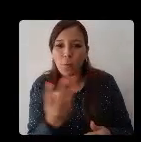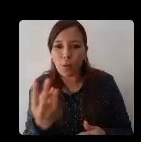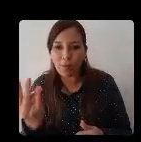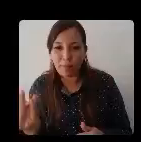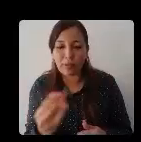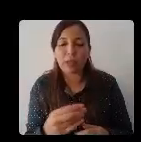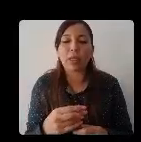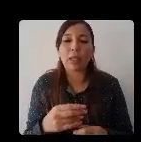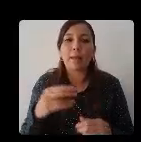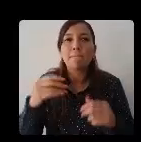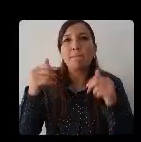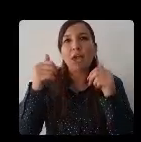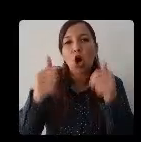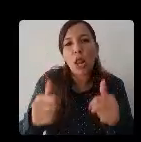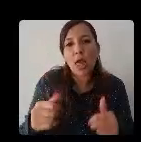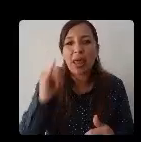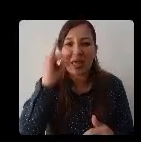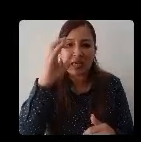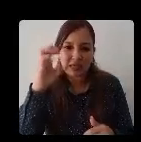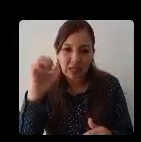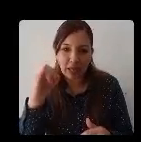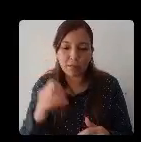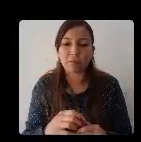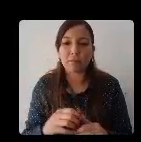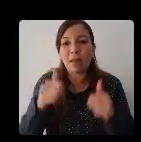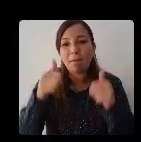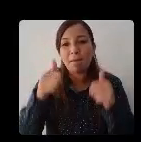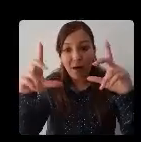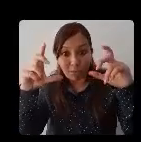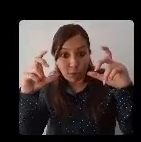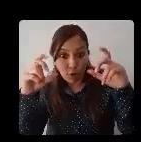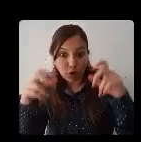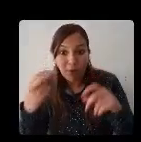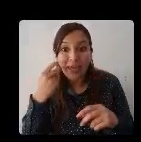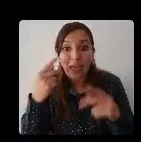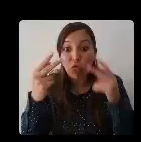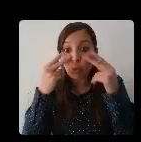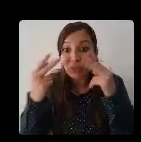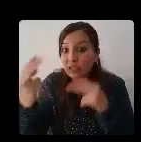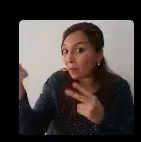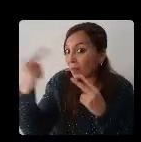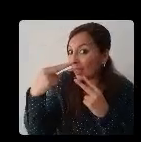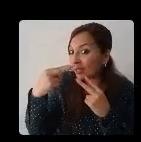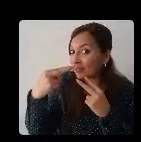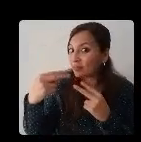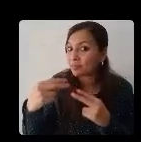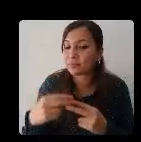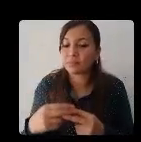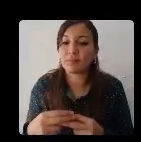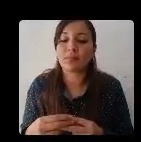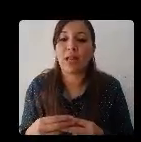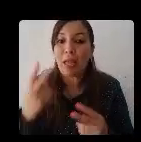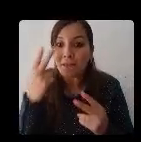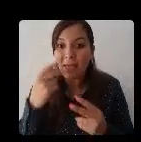llega a veces aquí en Laraos, no sabe, no viene con tarjetas y no sabe cómo usarlo, ¿no? Entonces un poquito